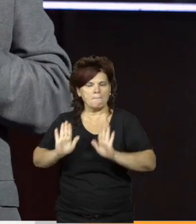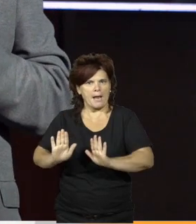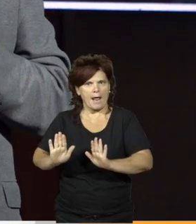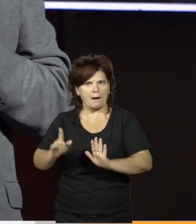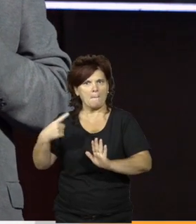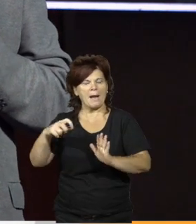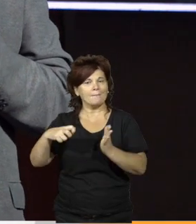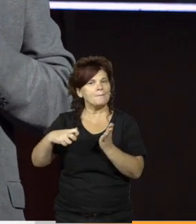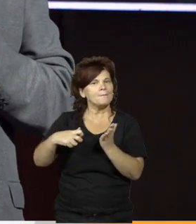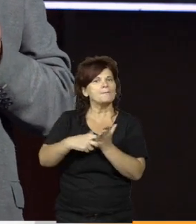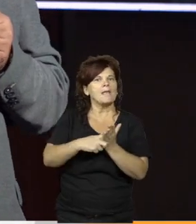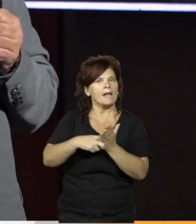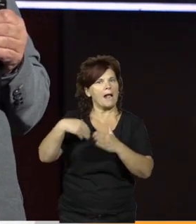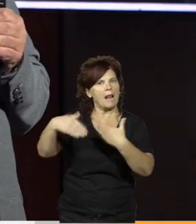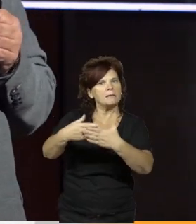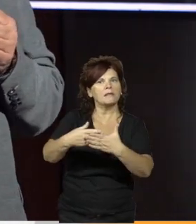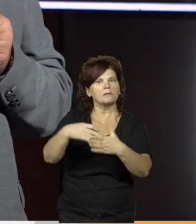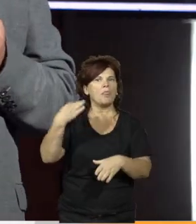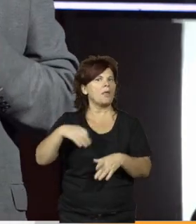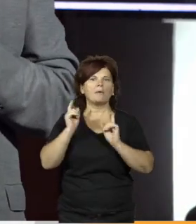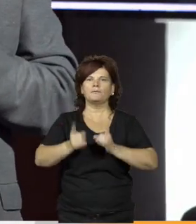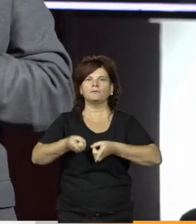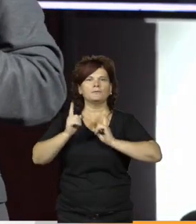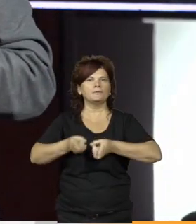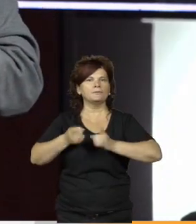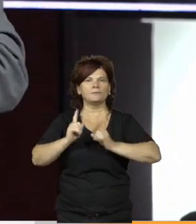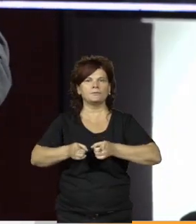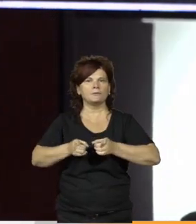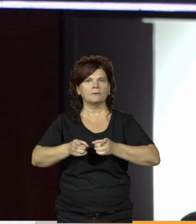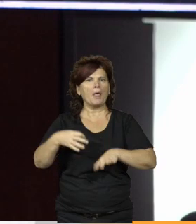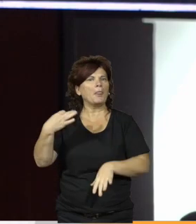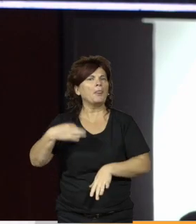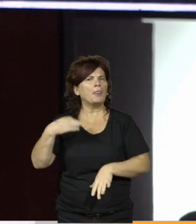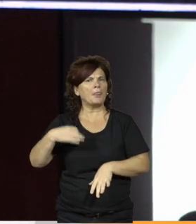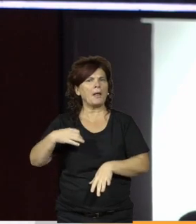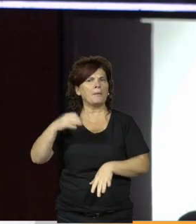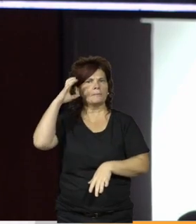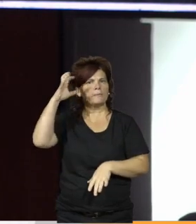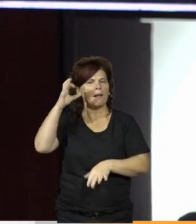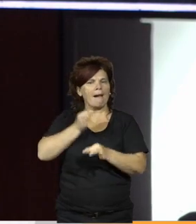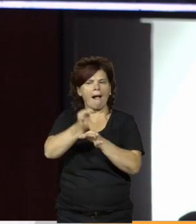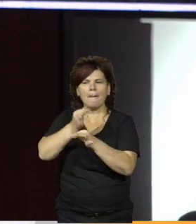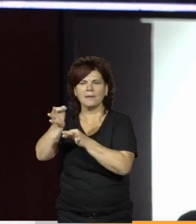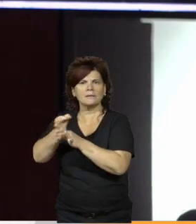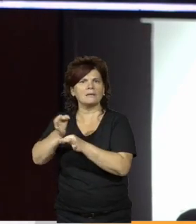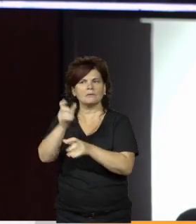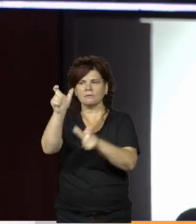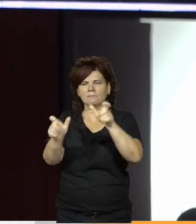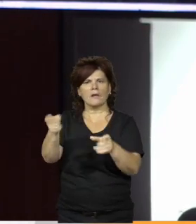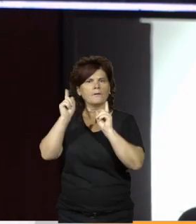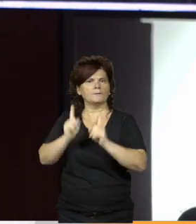la fiscalización tiene que seguir estando, tiene que seguir capacitando a nuestra gente, tenemos que